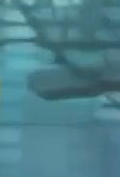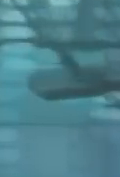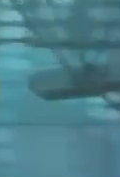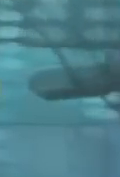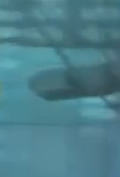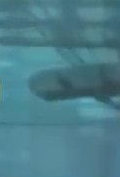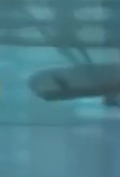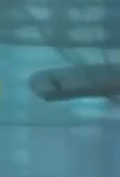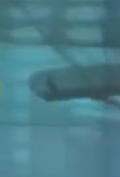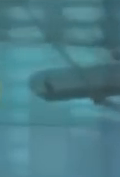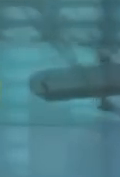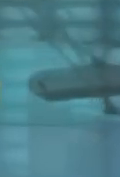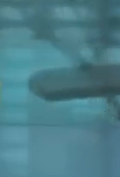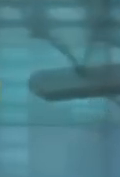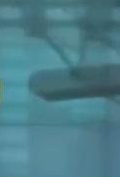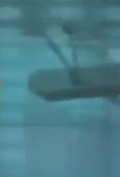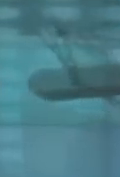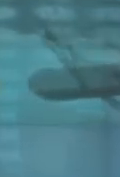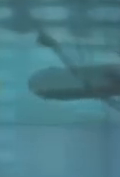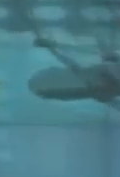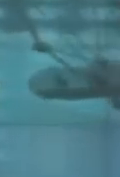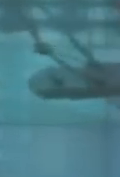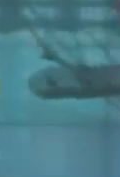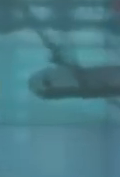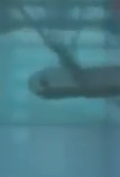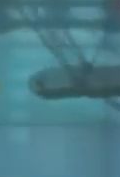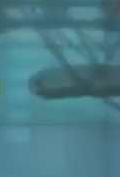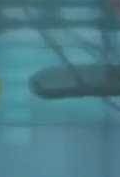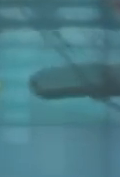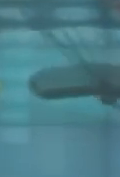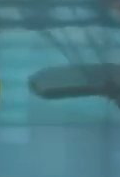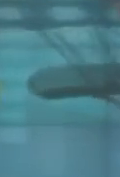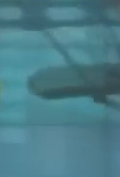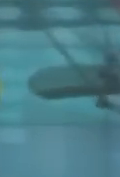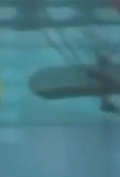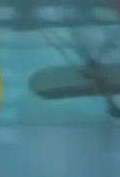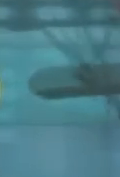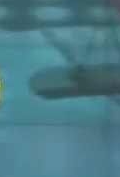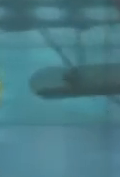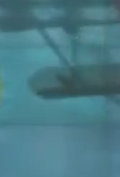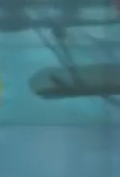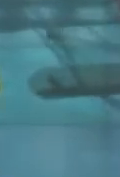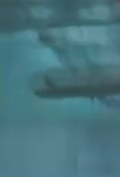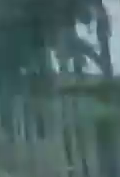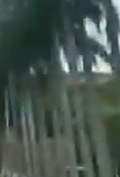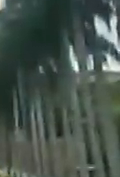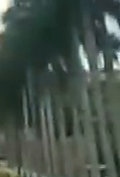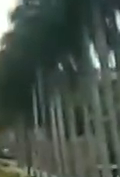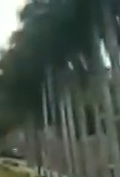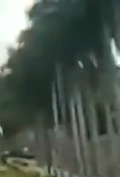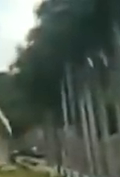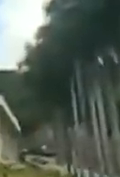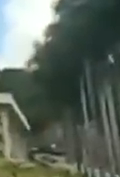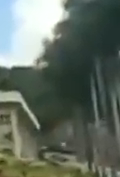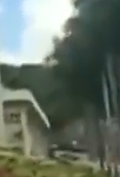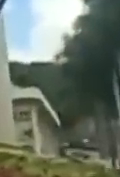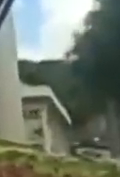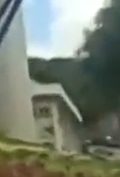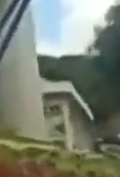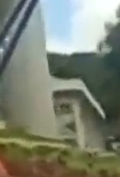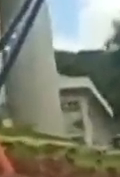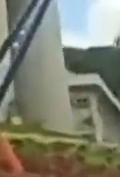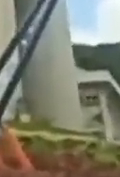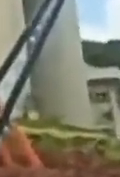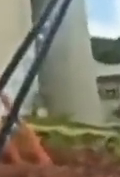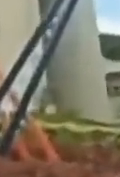Muy buenas tardes. A esta hora nos enlazamos con Graya Casella con información relevante. Adelante. Sí, muchísimas gracias por el contacto